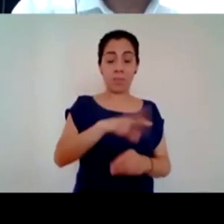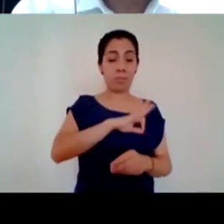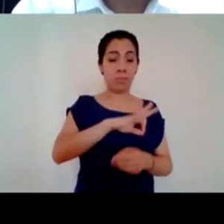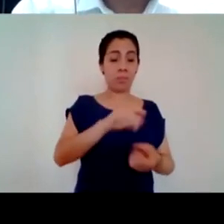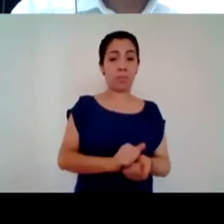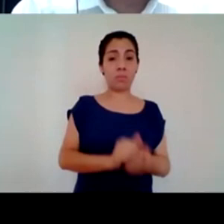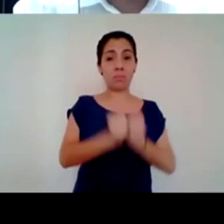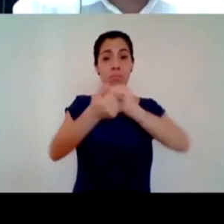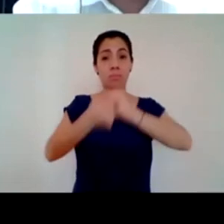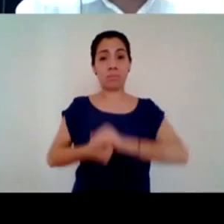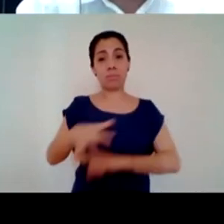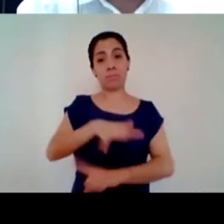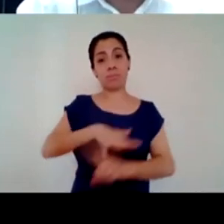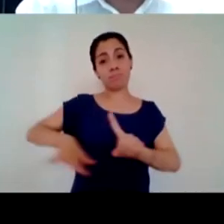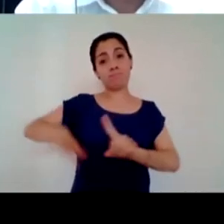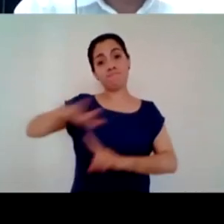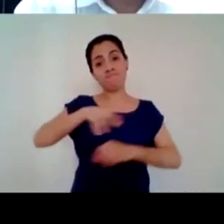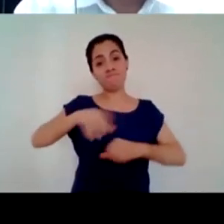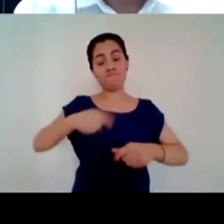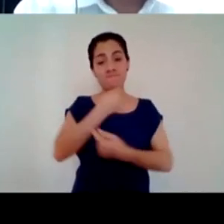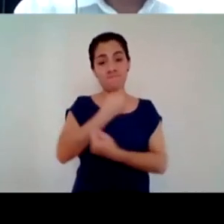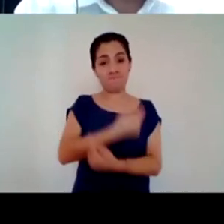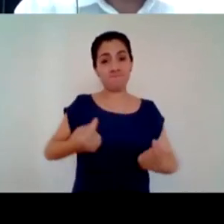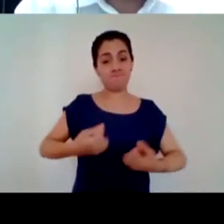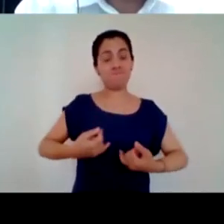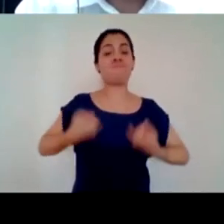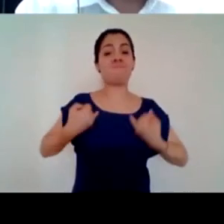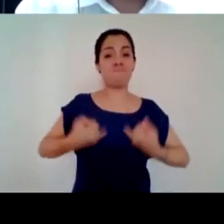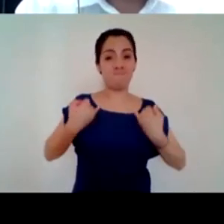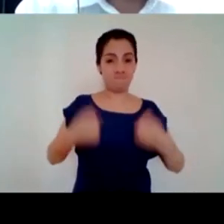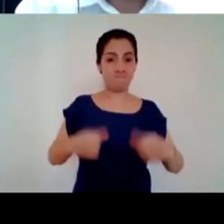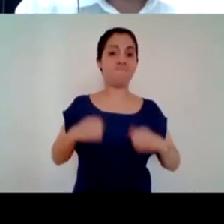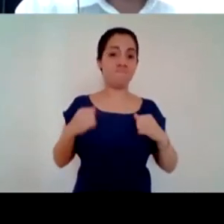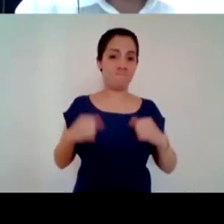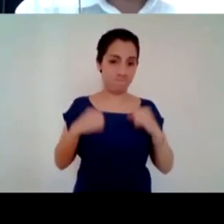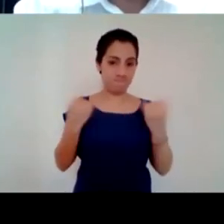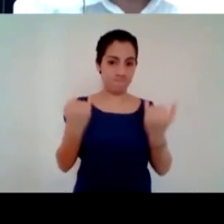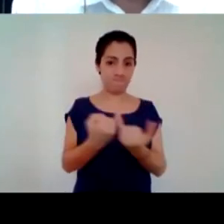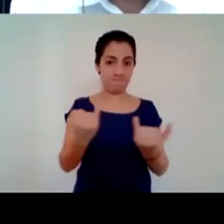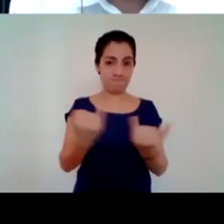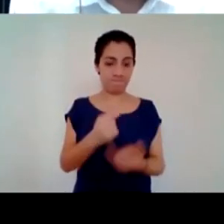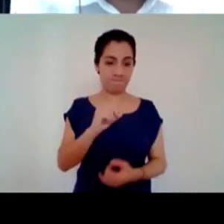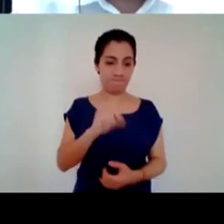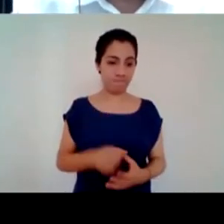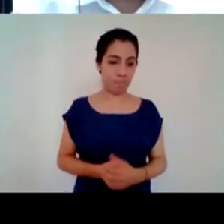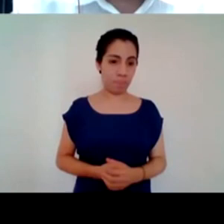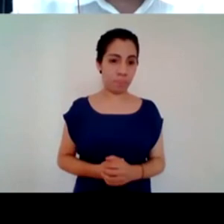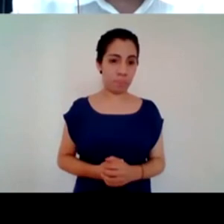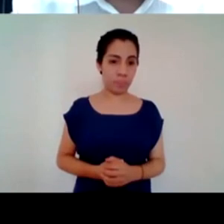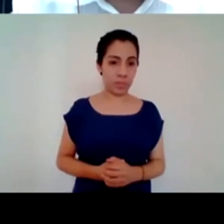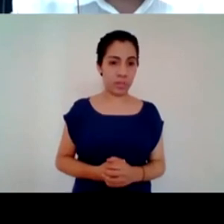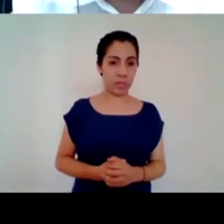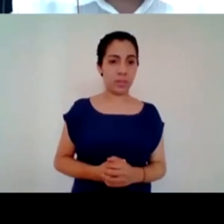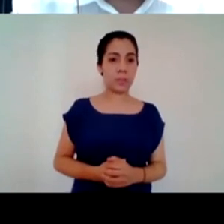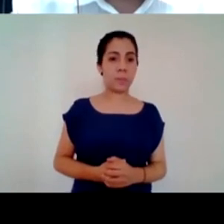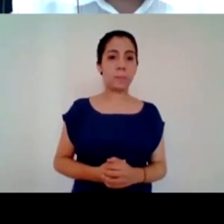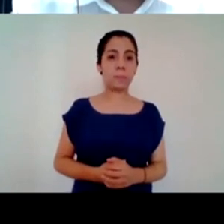niños y adolescentes. Creo que en eso cerraría yo mi participación. Muchas gracias, magistrado. Entonces, tenemos otra vez